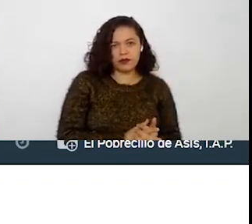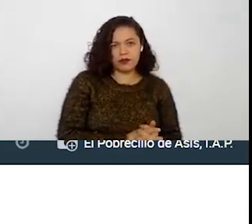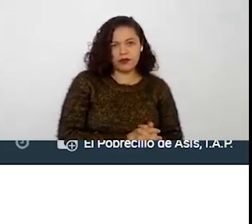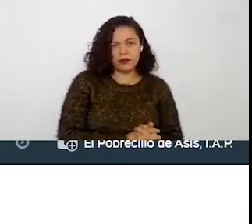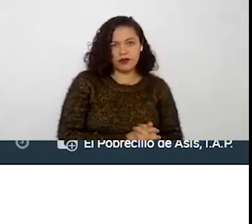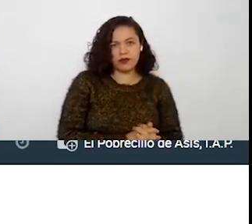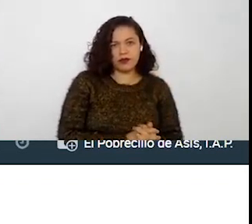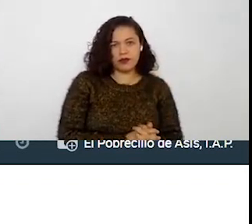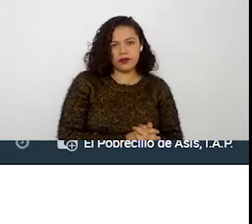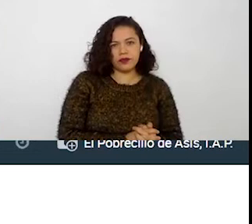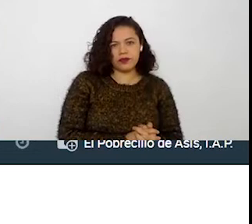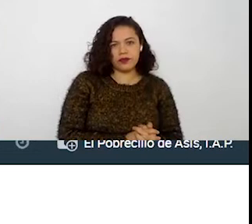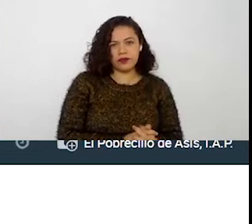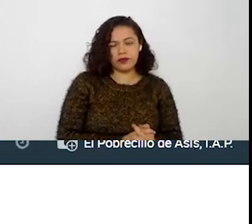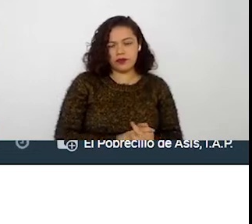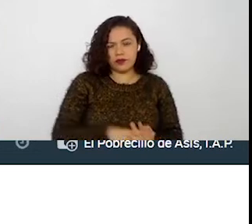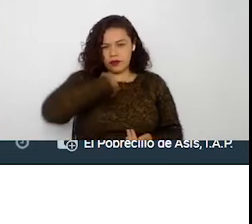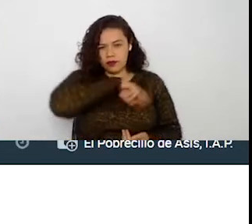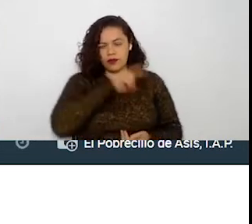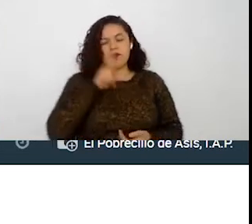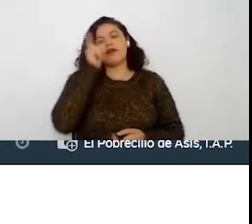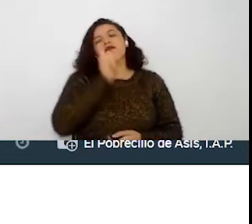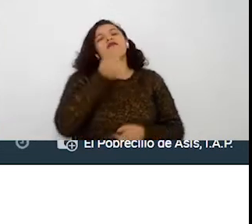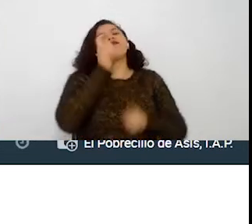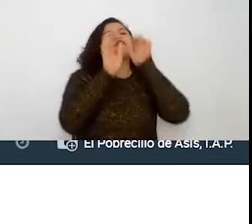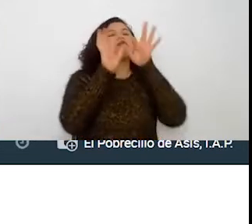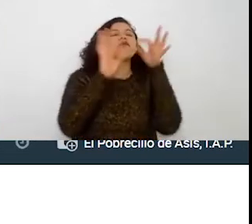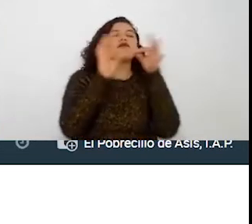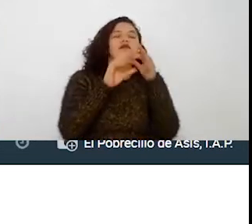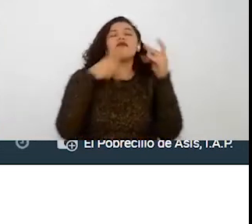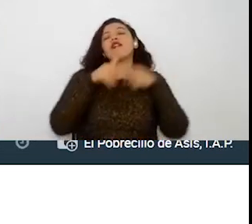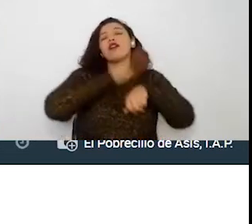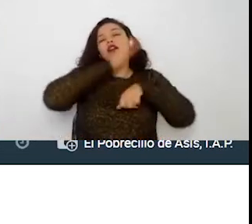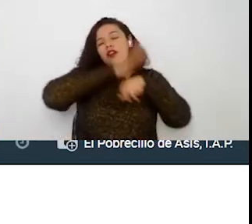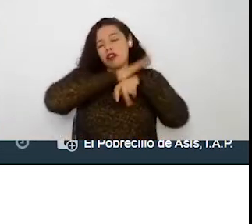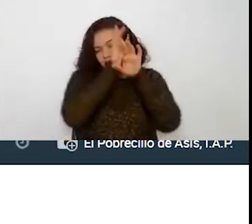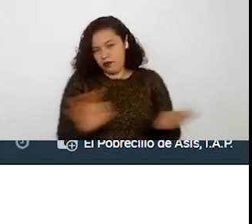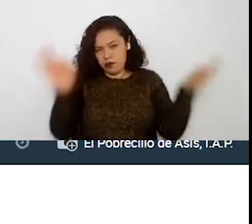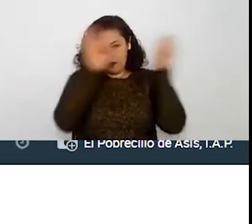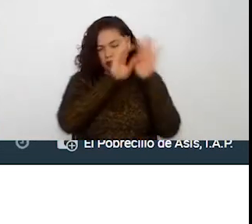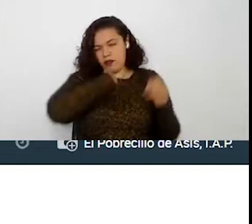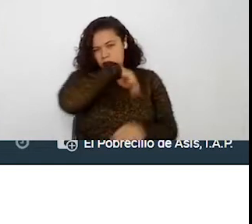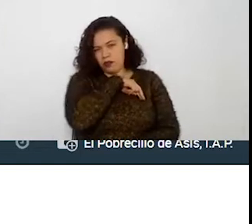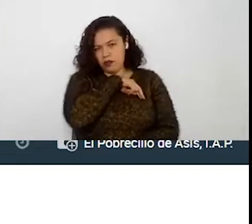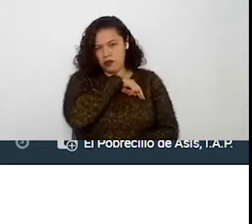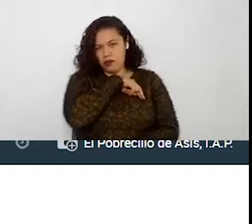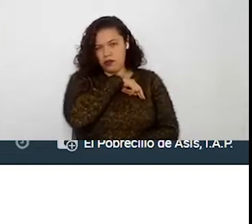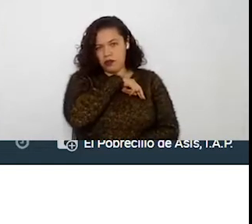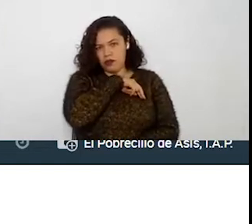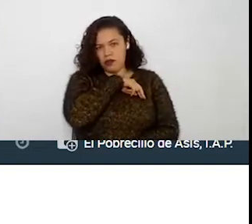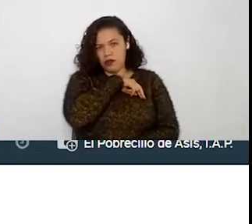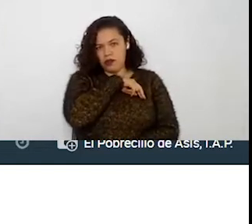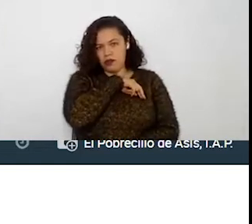Aquí vemos de qué es lo que se trata pero finalmente Lo importante es que nosotros podamos describir